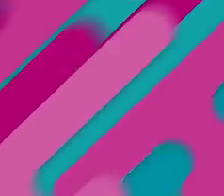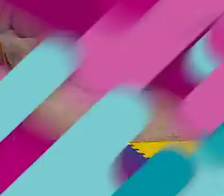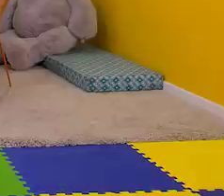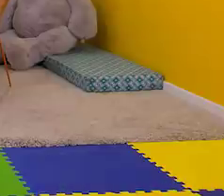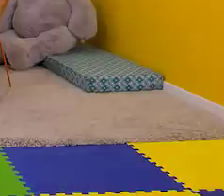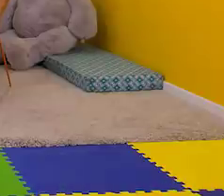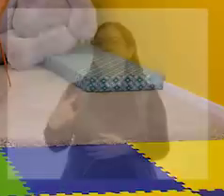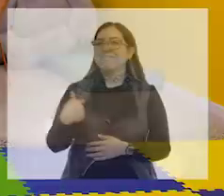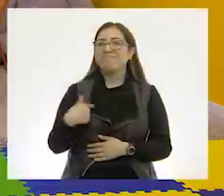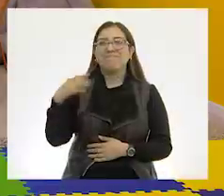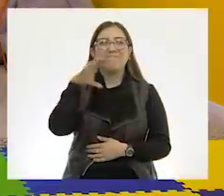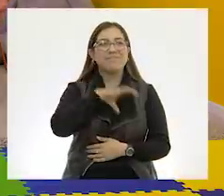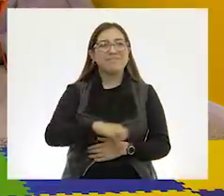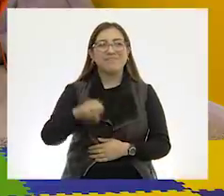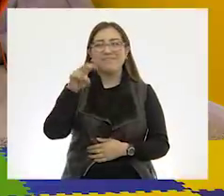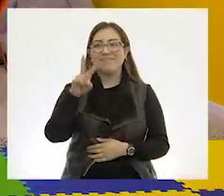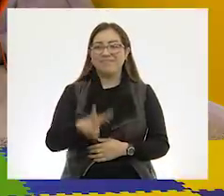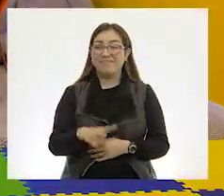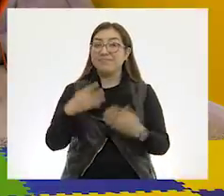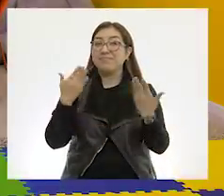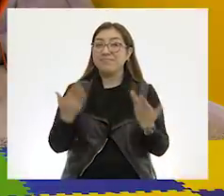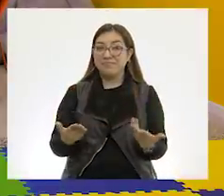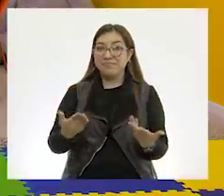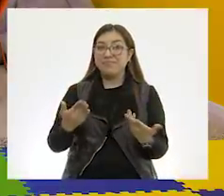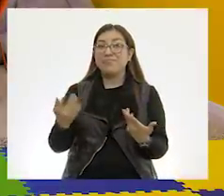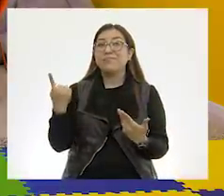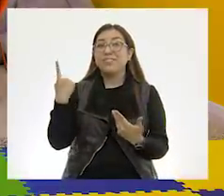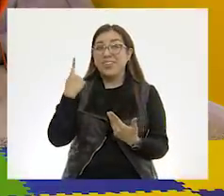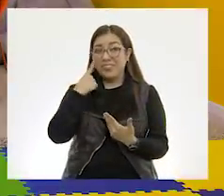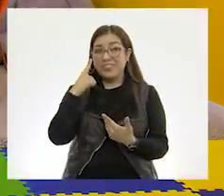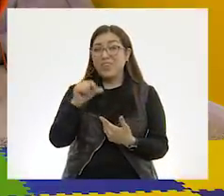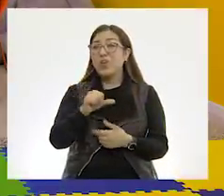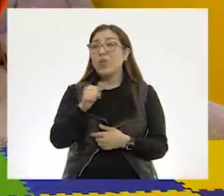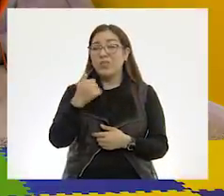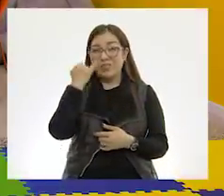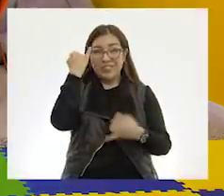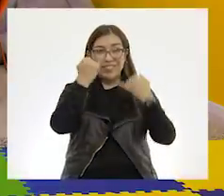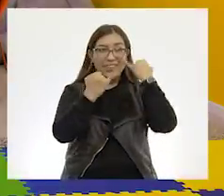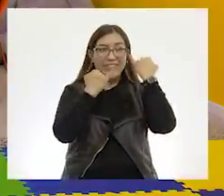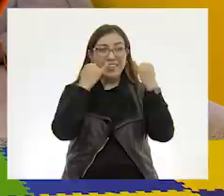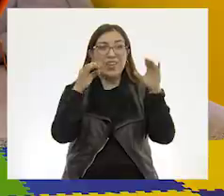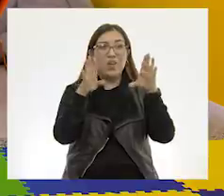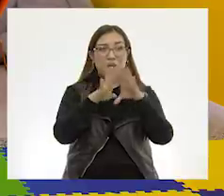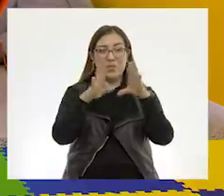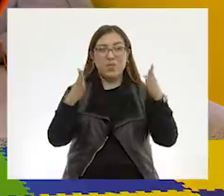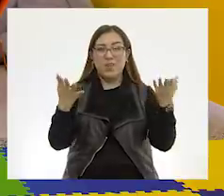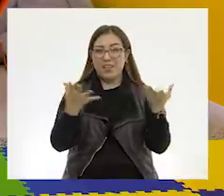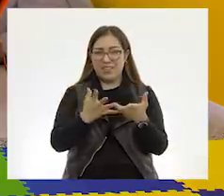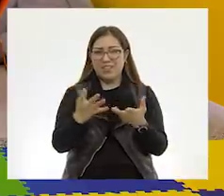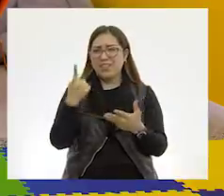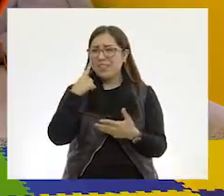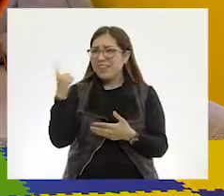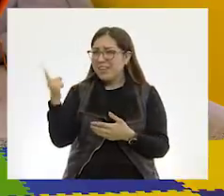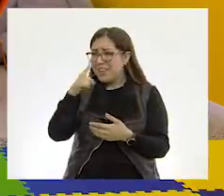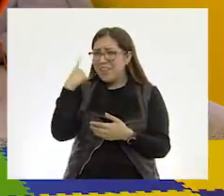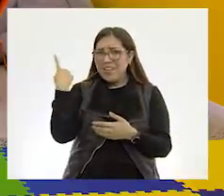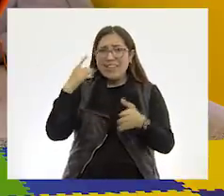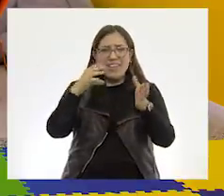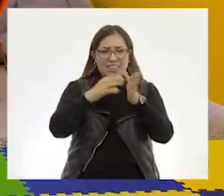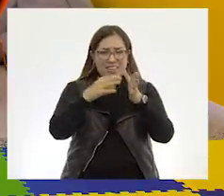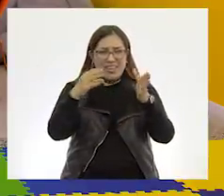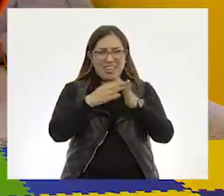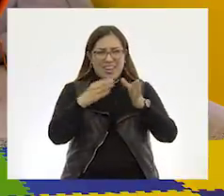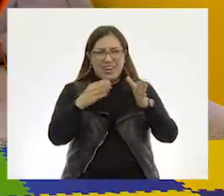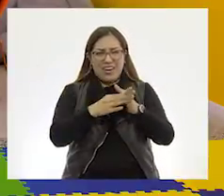Me encantó. Y aquí les traje otra opción de cómo hacer un teatrino. Es muy fácil. Con una caja de cartón grande